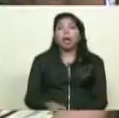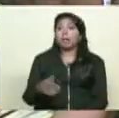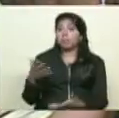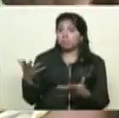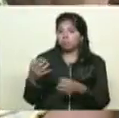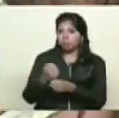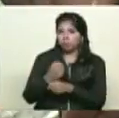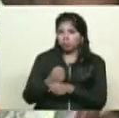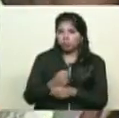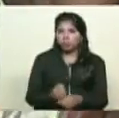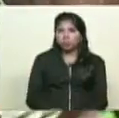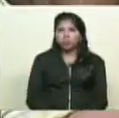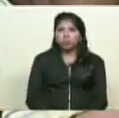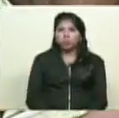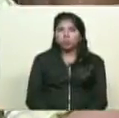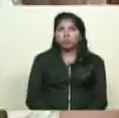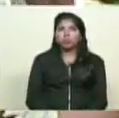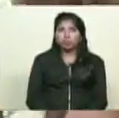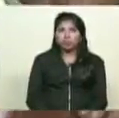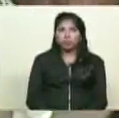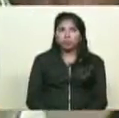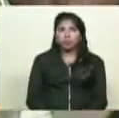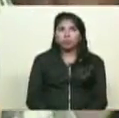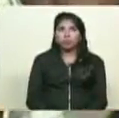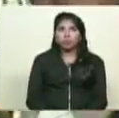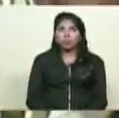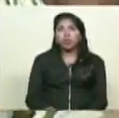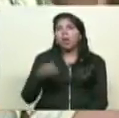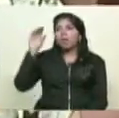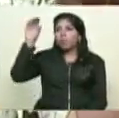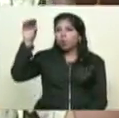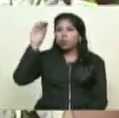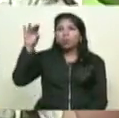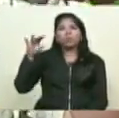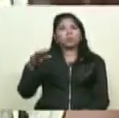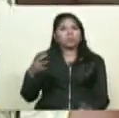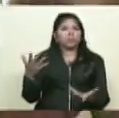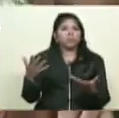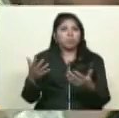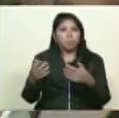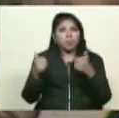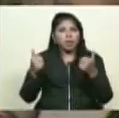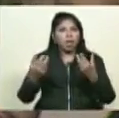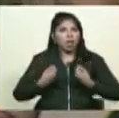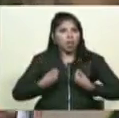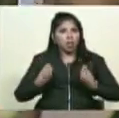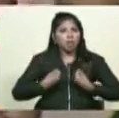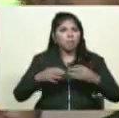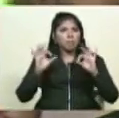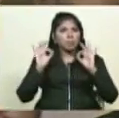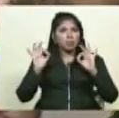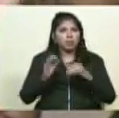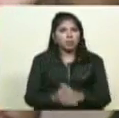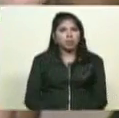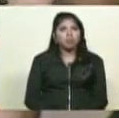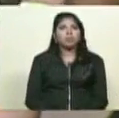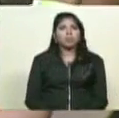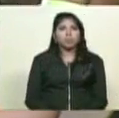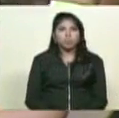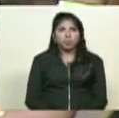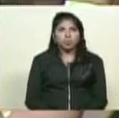a entorpecer más nuestro futuro y tener mejor, peor calidad de vida que la que nos dieron